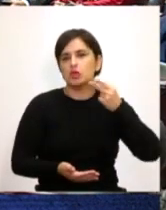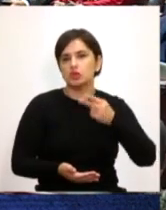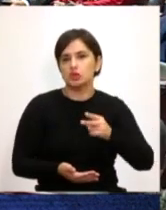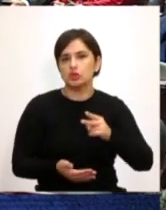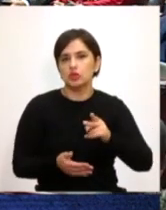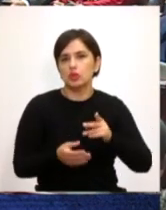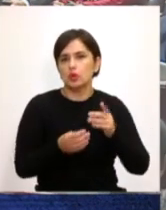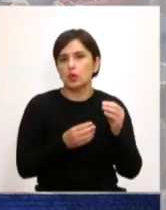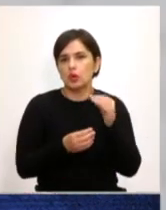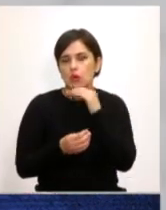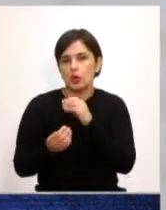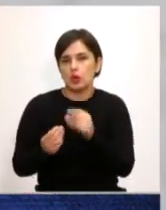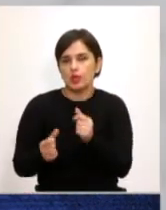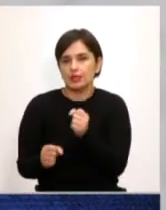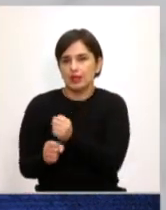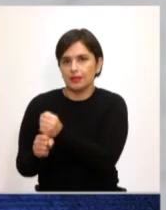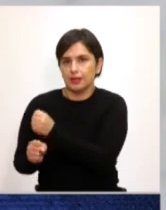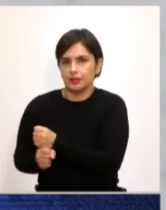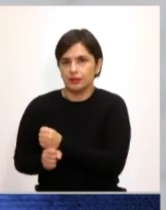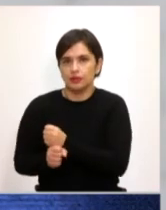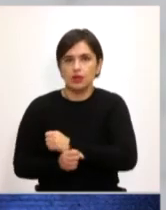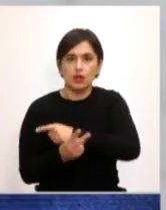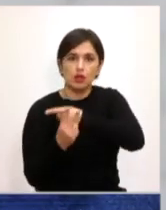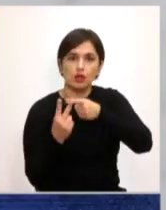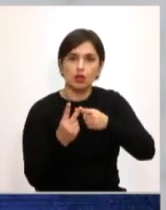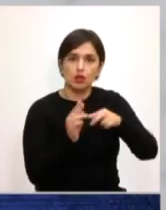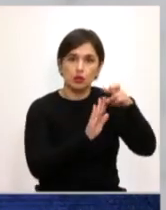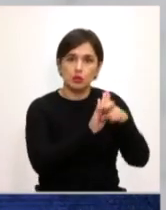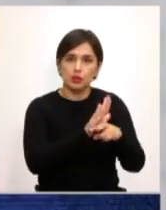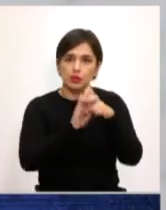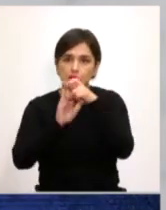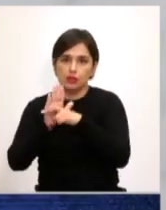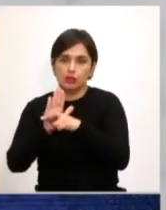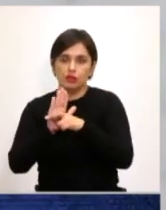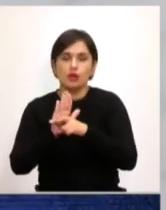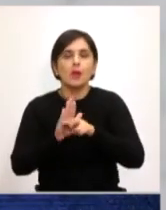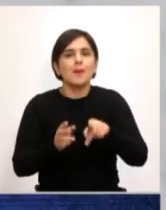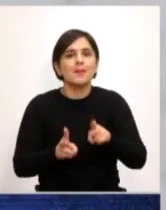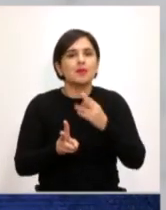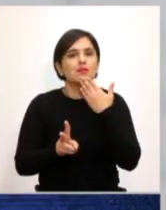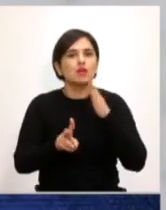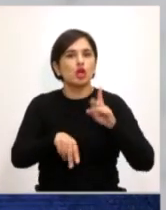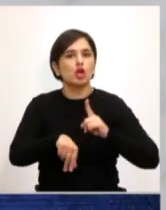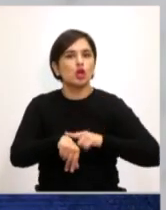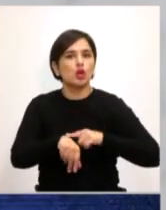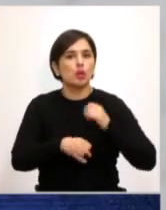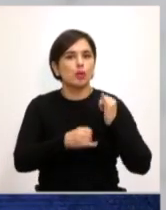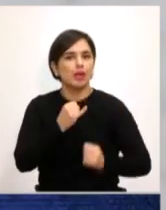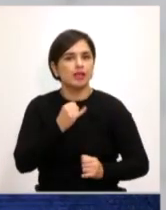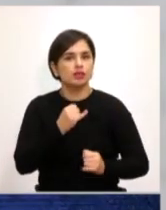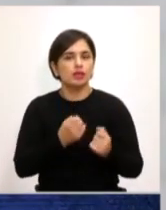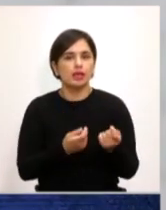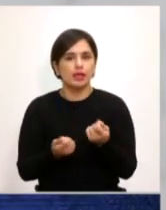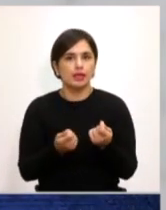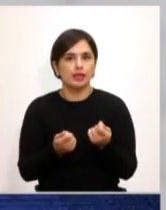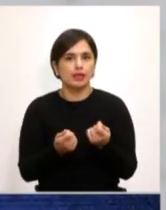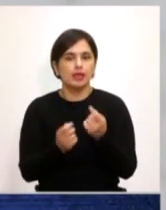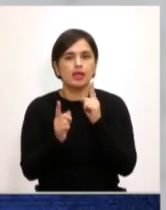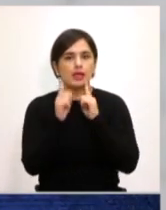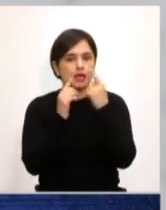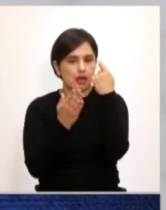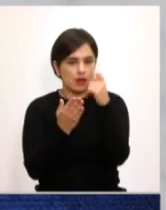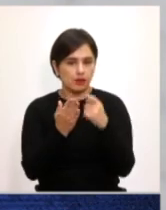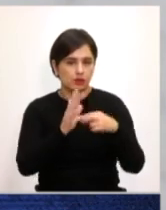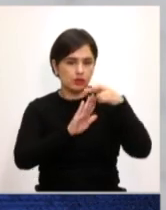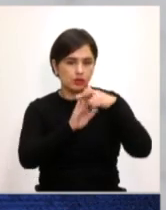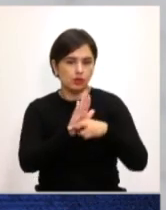y mejora su eficiencia. Ambos proyectos de ley debieran permitir mejorar los tiempos y la calidad en la evaluación de los